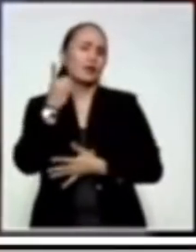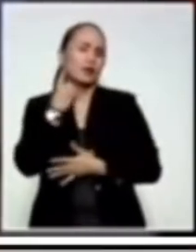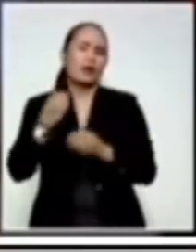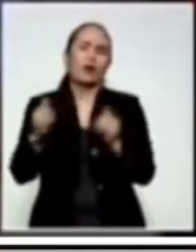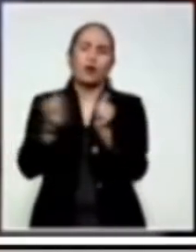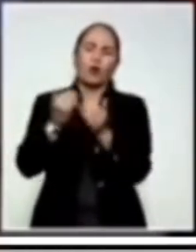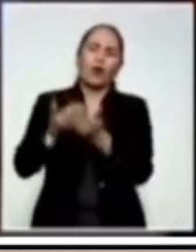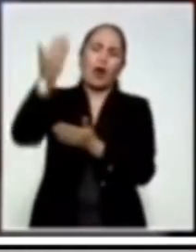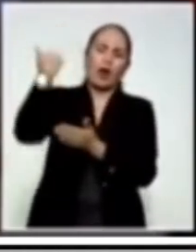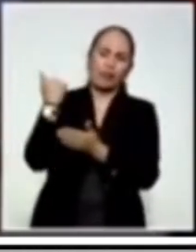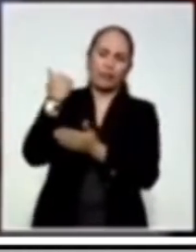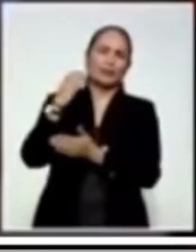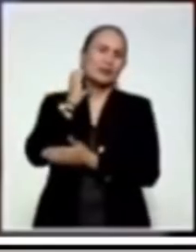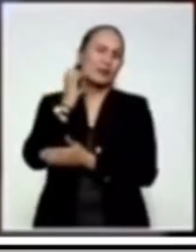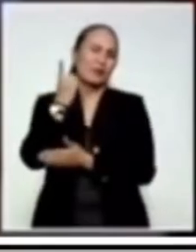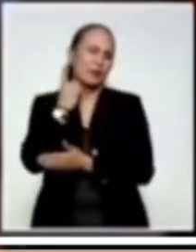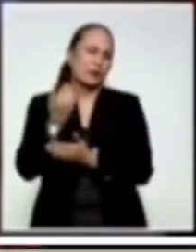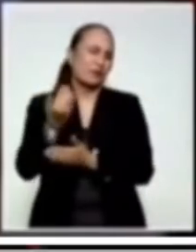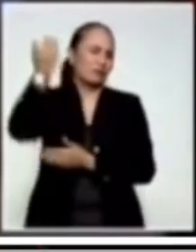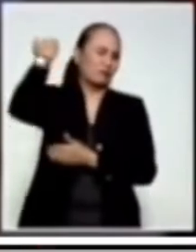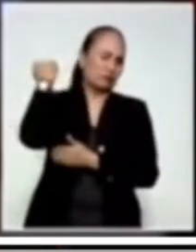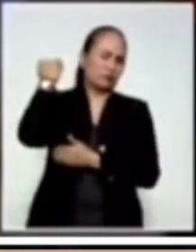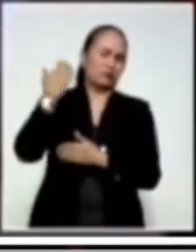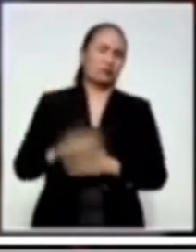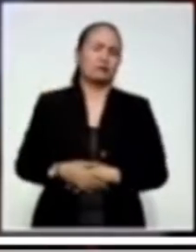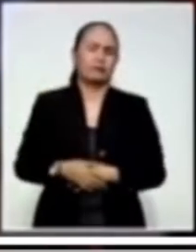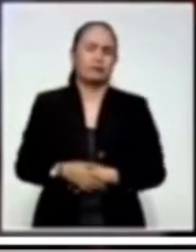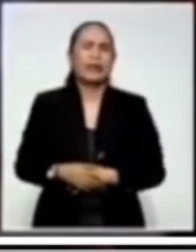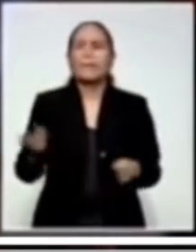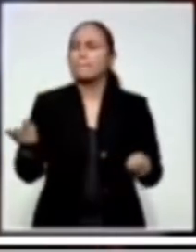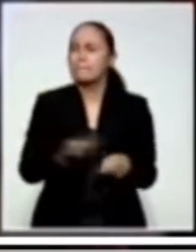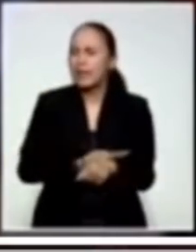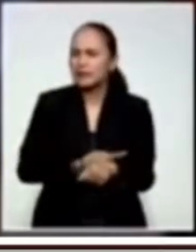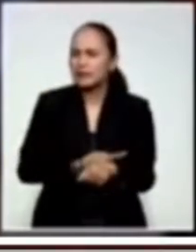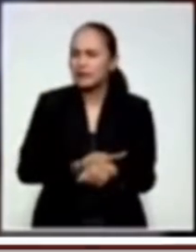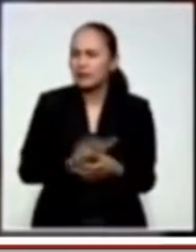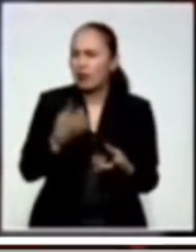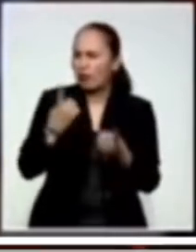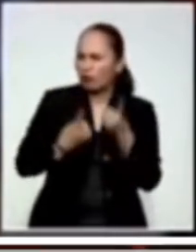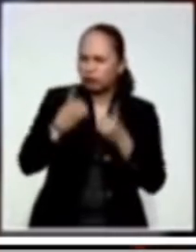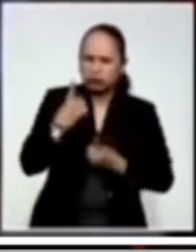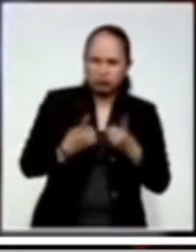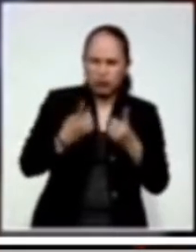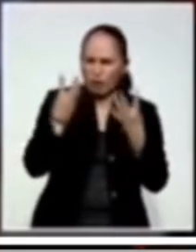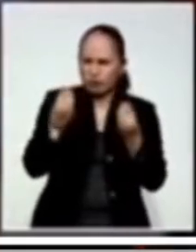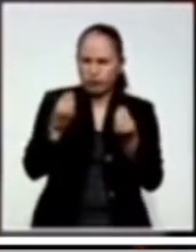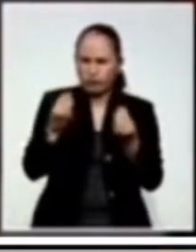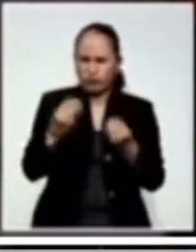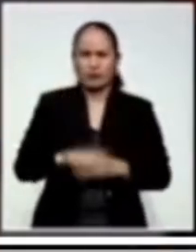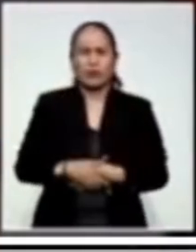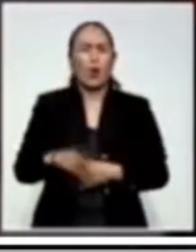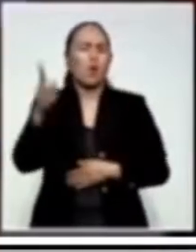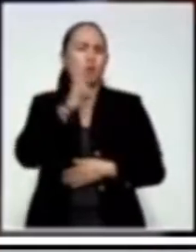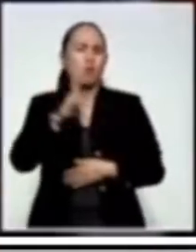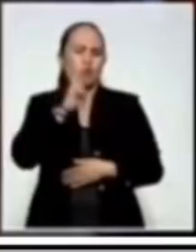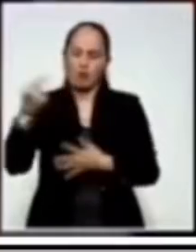pasada. En fin, hay mucha incertidumbre respecto a qué está pasando con el desahogo de